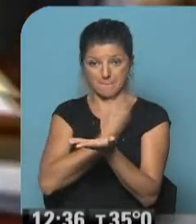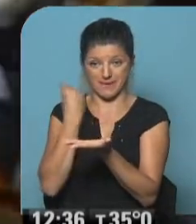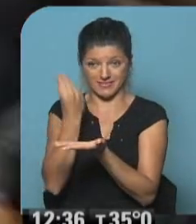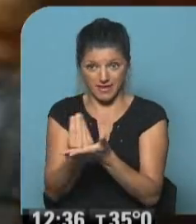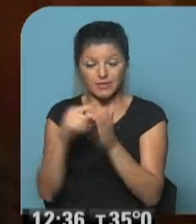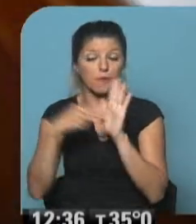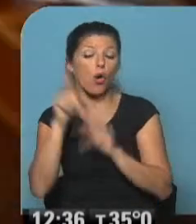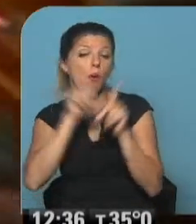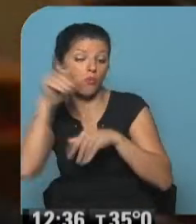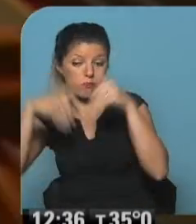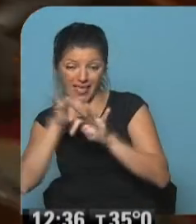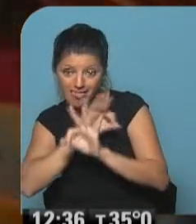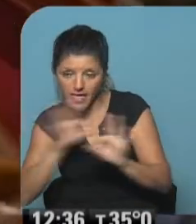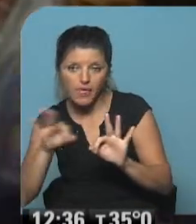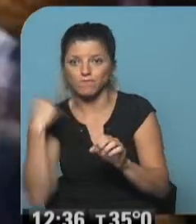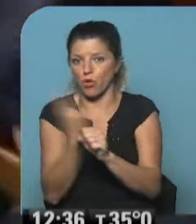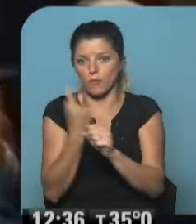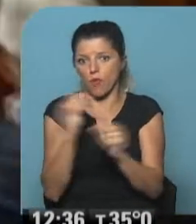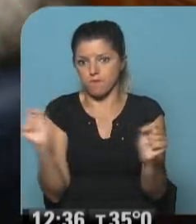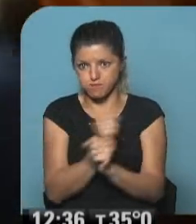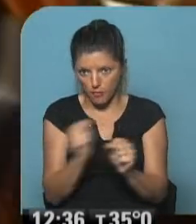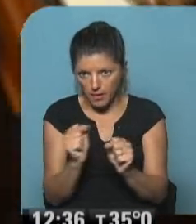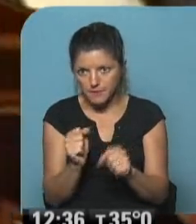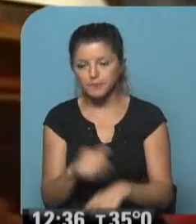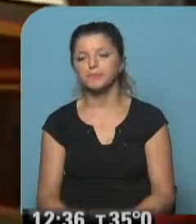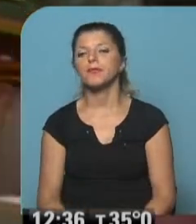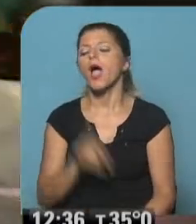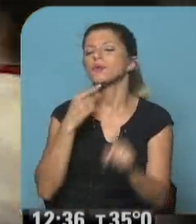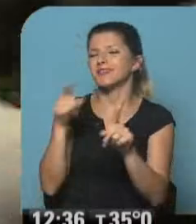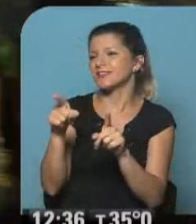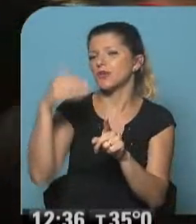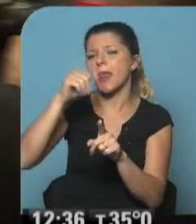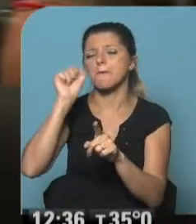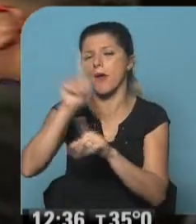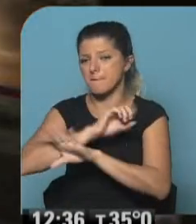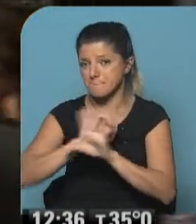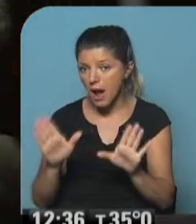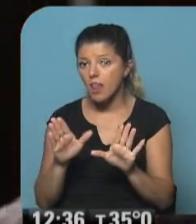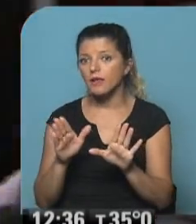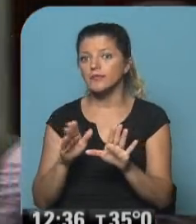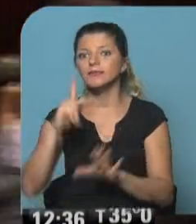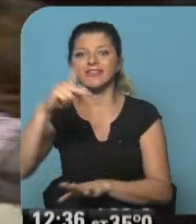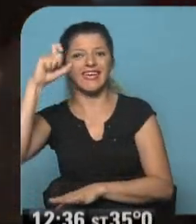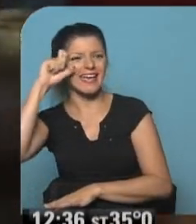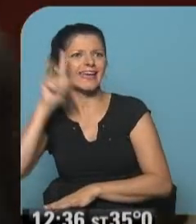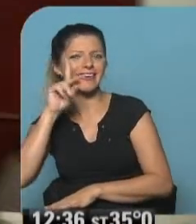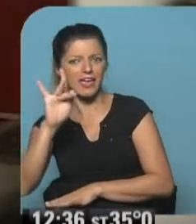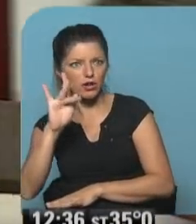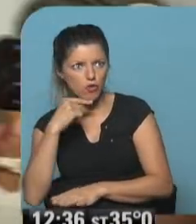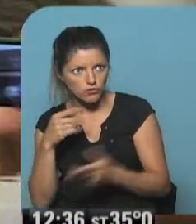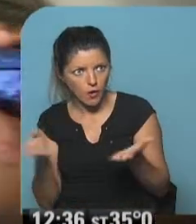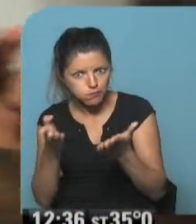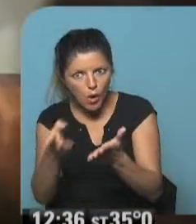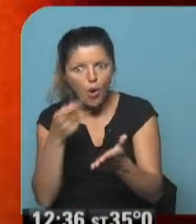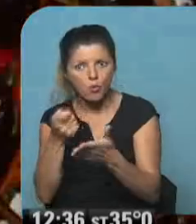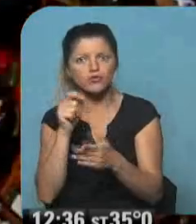de aplicar la vacancia de la presidencia por inhabilidad moral, impulsada con fervor por Keiko Fujimori, hermana mayor de Kenji,